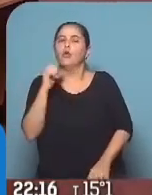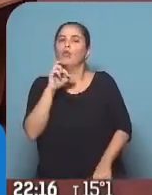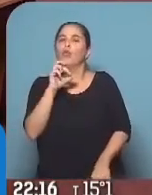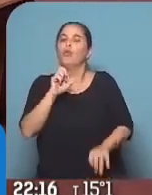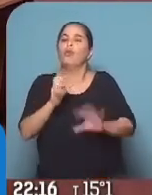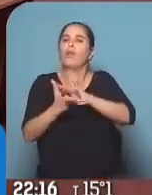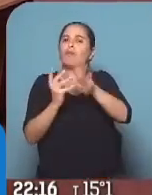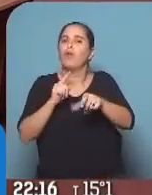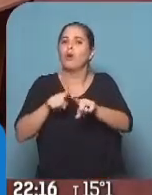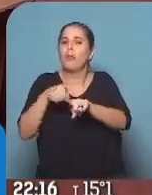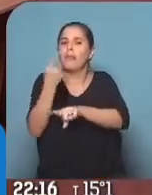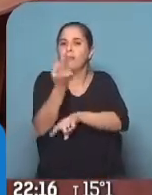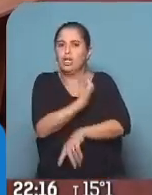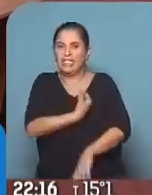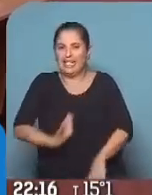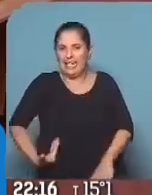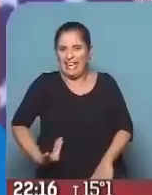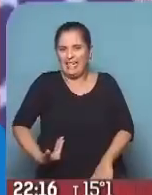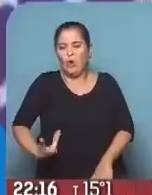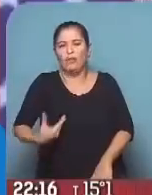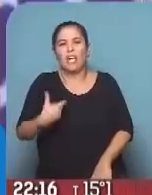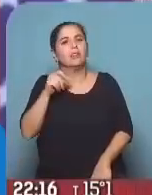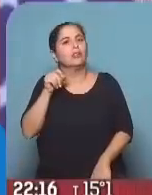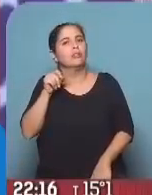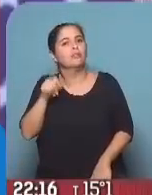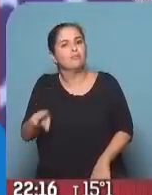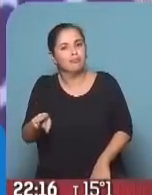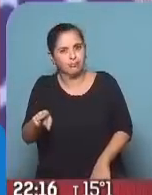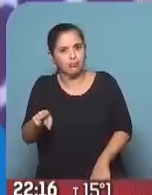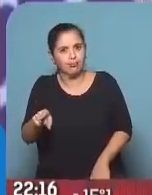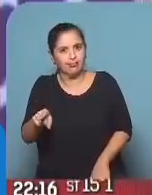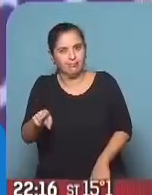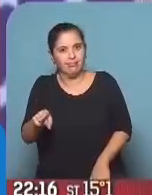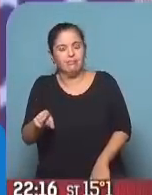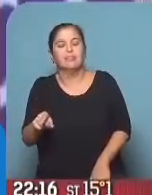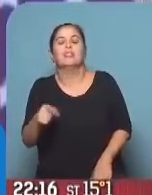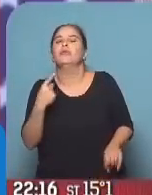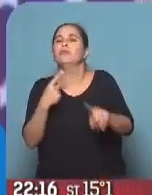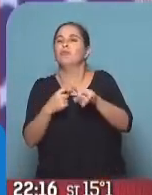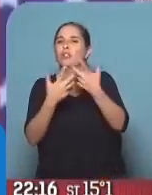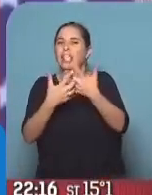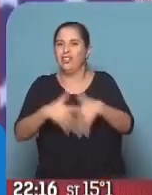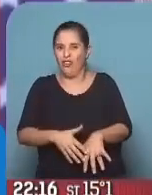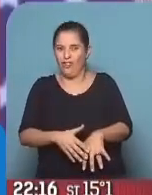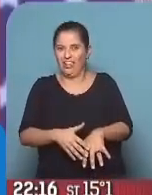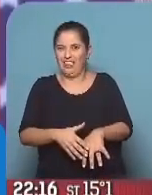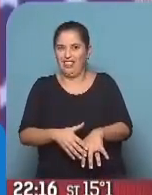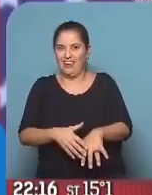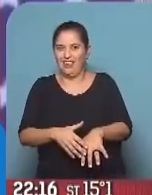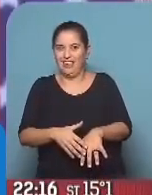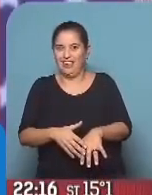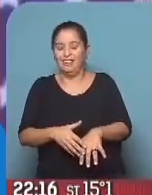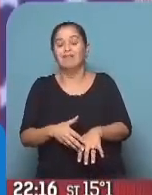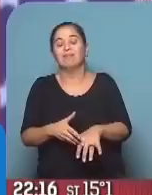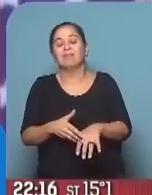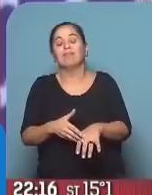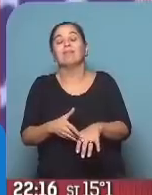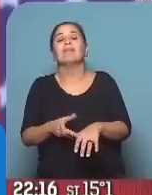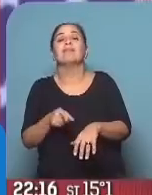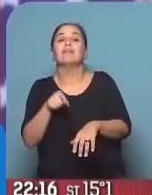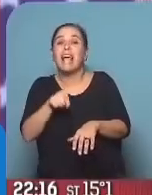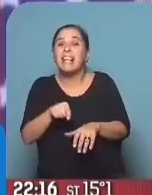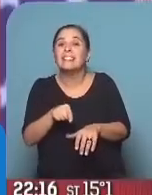la ciencia y la tecnología. Esto es lo que está detrás de la guerra tecnológica. Por eso, aquella detención tan asombrosa, tan